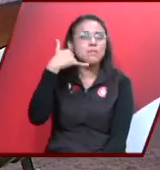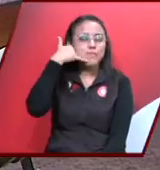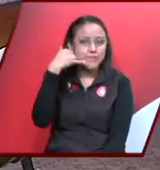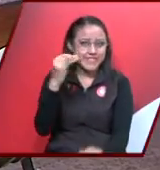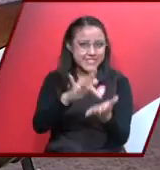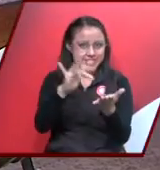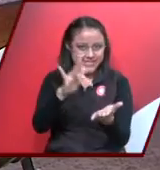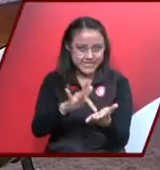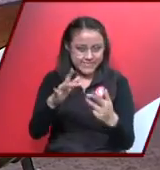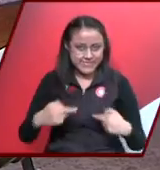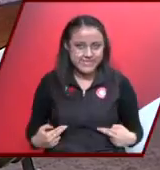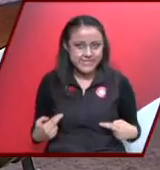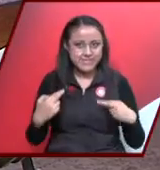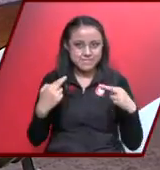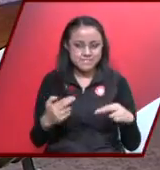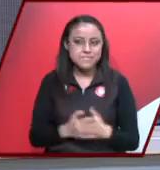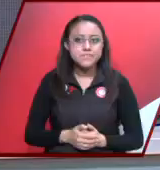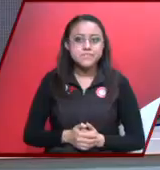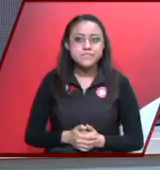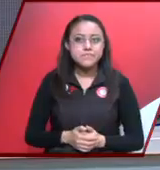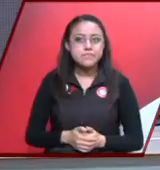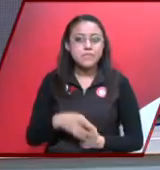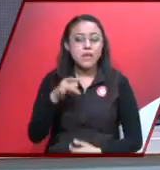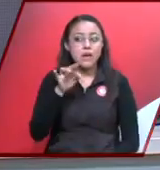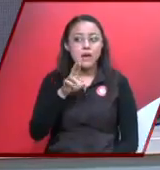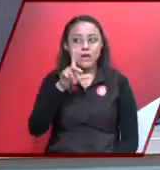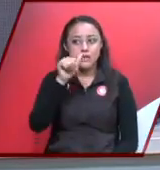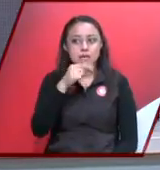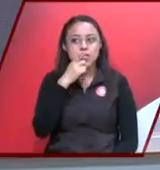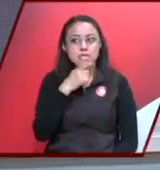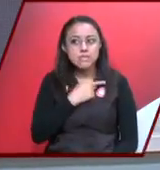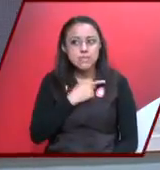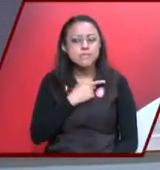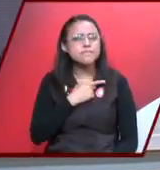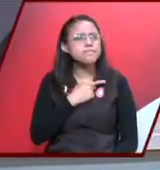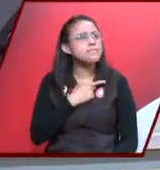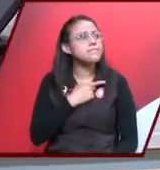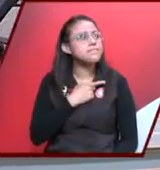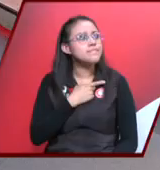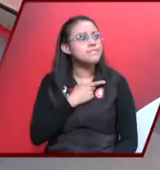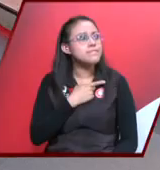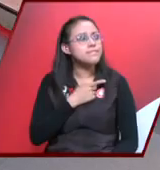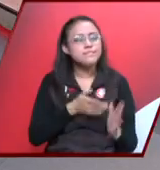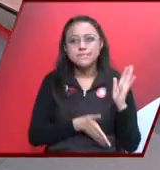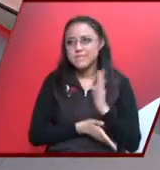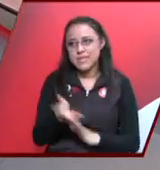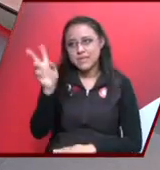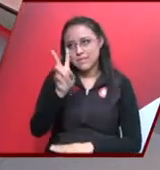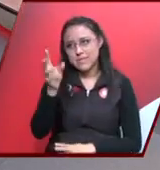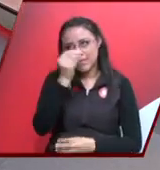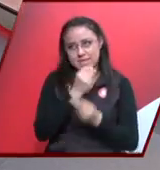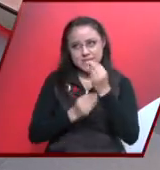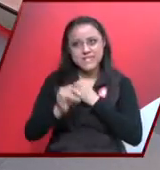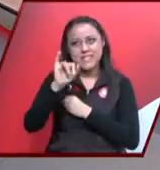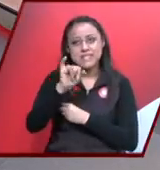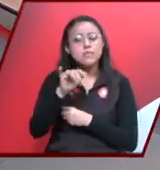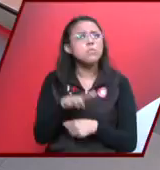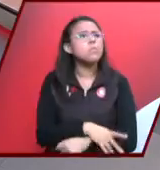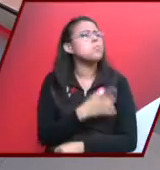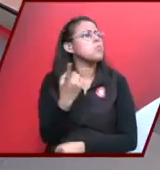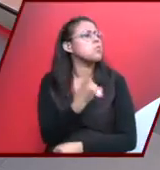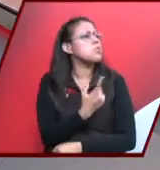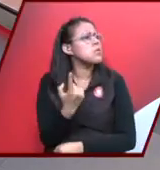5166-2313. Gracias por estas cortesías. Vamos adelante, Calli. Dígame. Vete al viernes de dragones, ándale. Yes. ¿Por